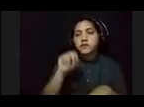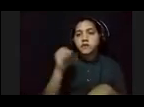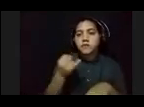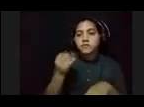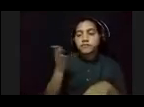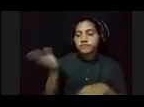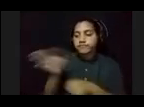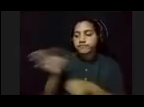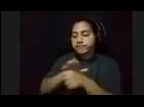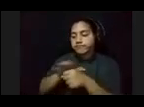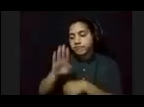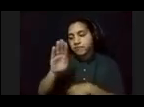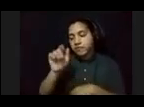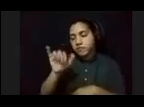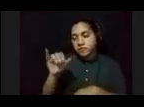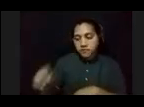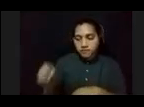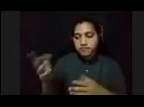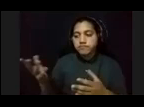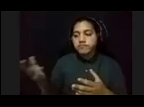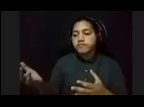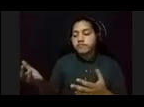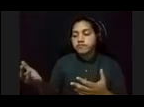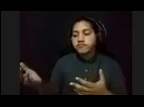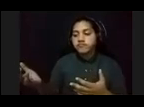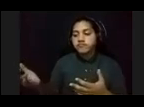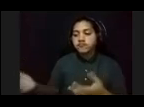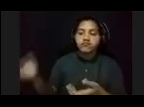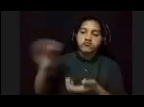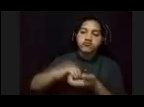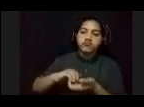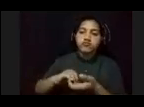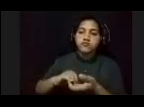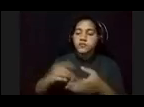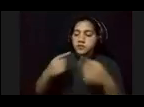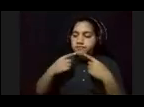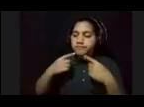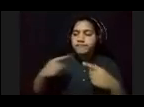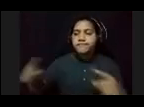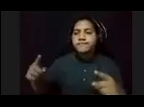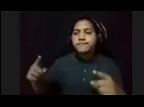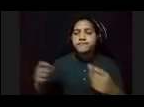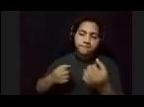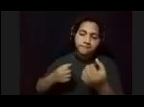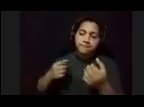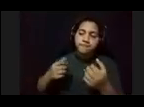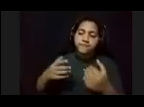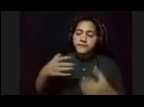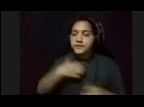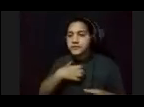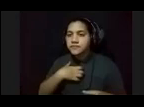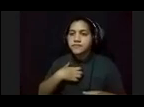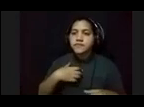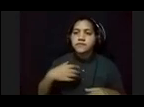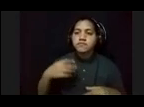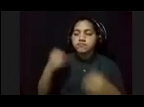del tiempo se ha unido a muchos reclamos, levantando su voz para ser escuchados, y que se ha fortalecido escuchando